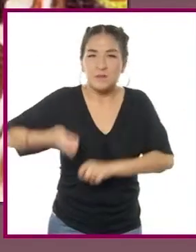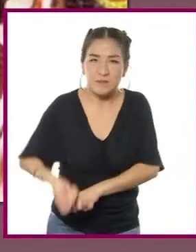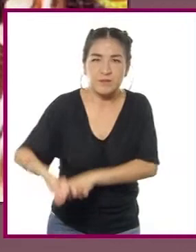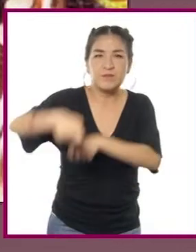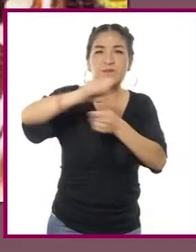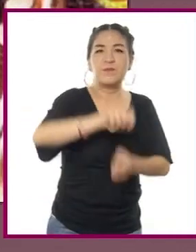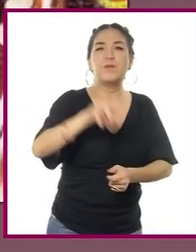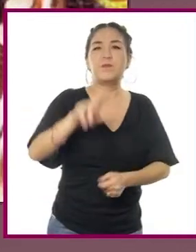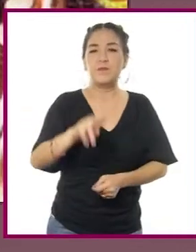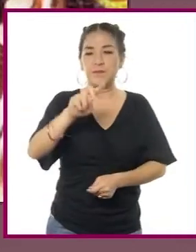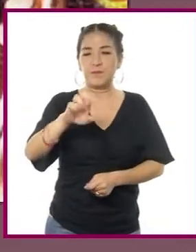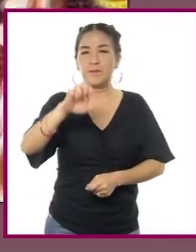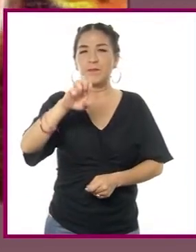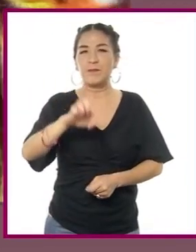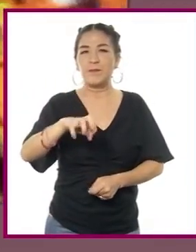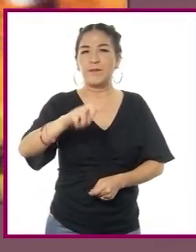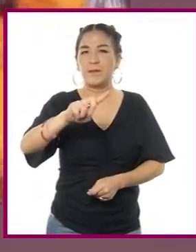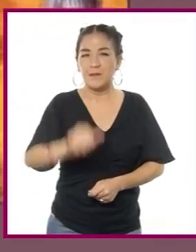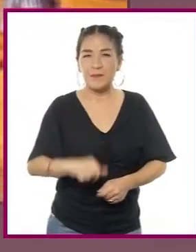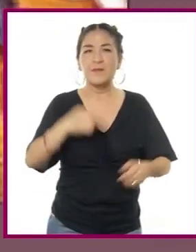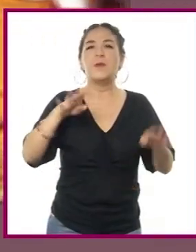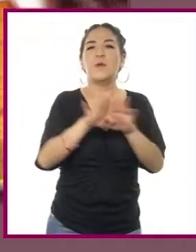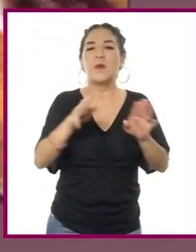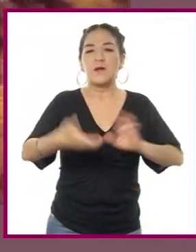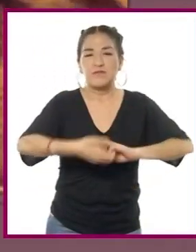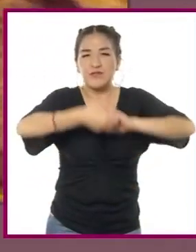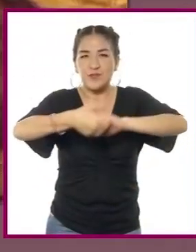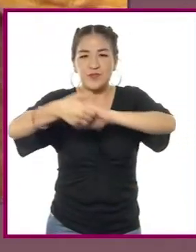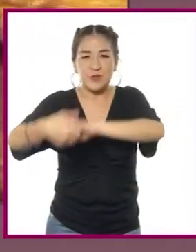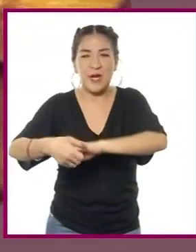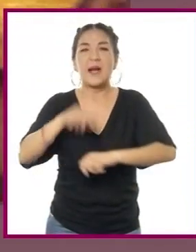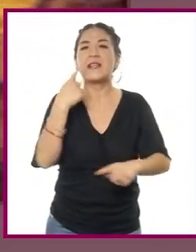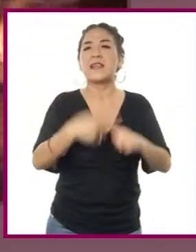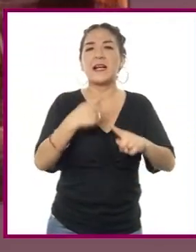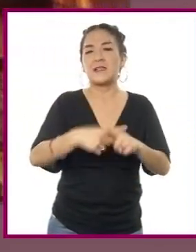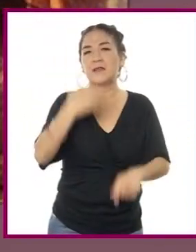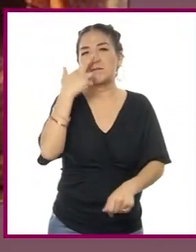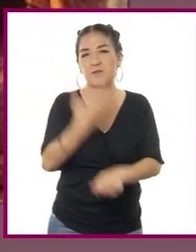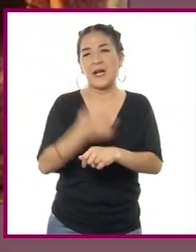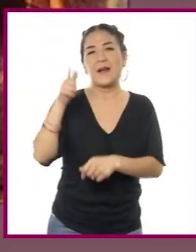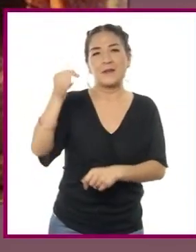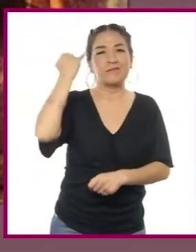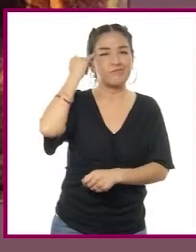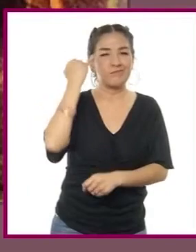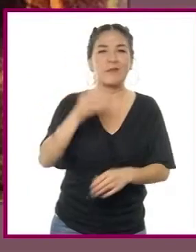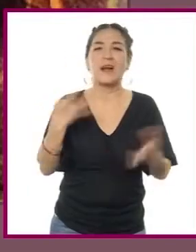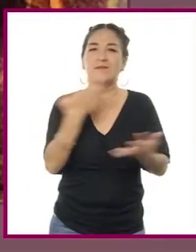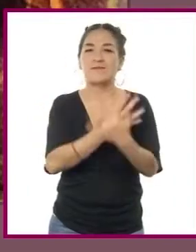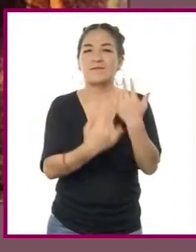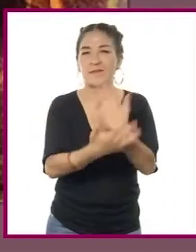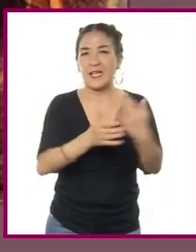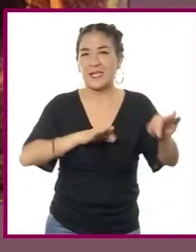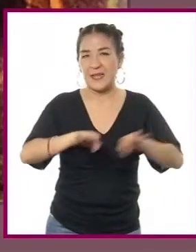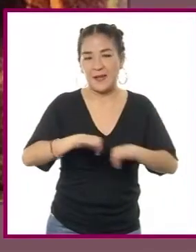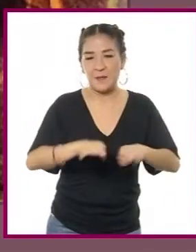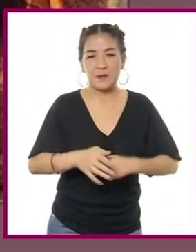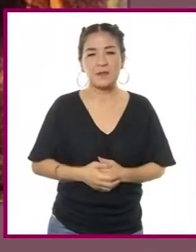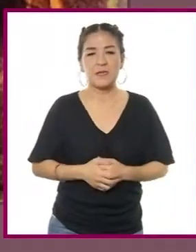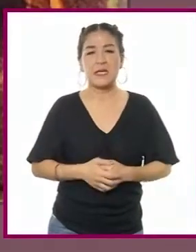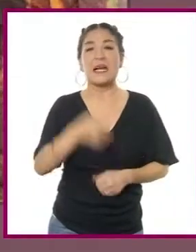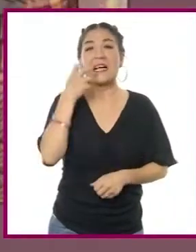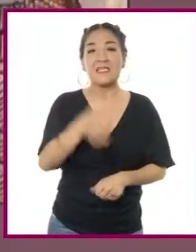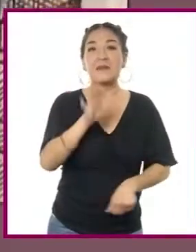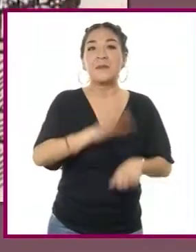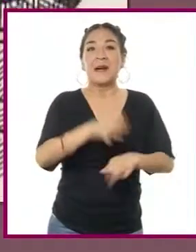hoz, las bestias de tiro y carga, ahora bajo mano de obra indígena. Conforme creció la demanda